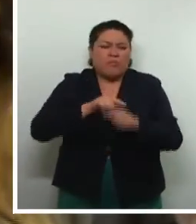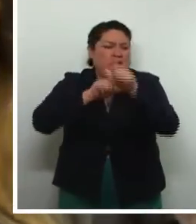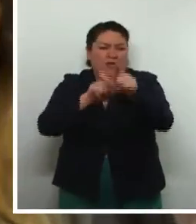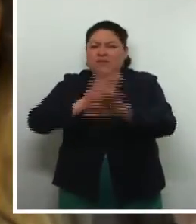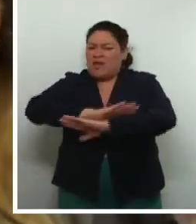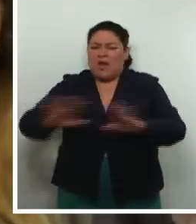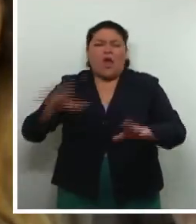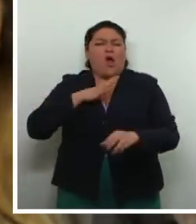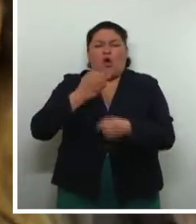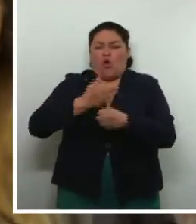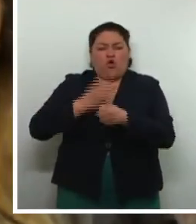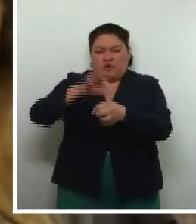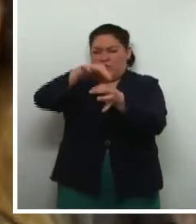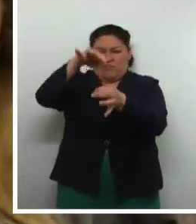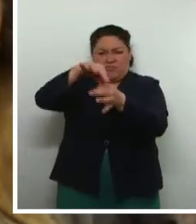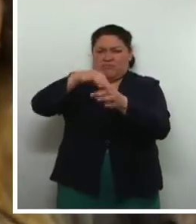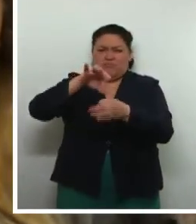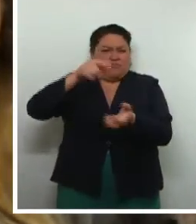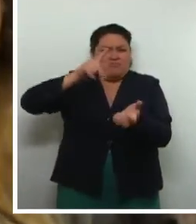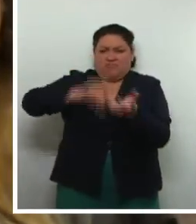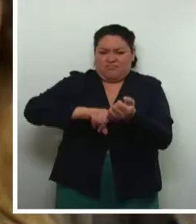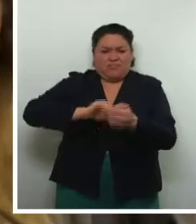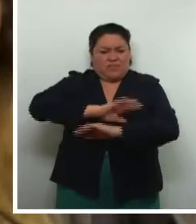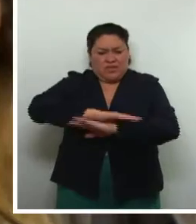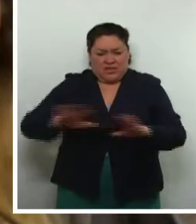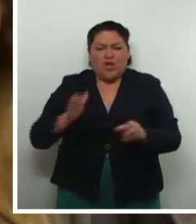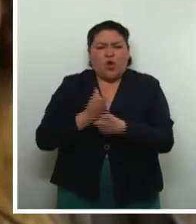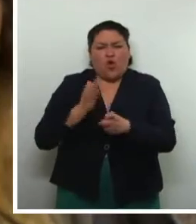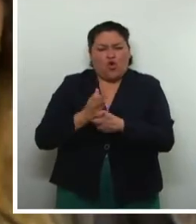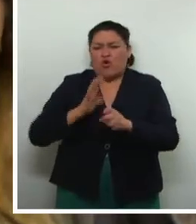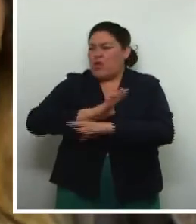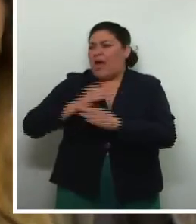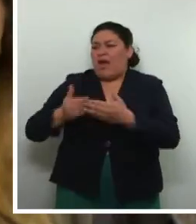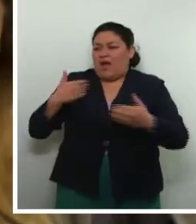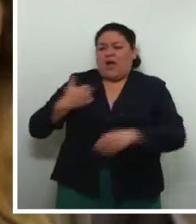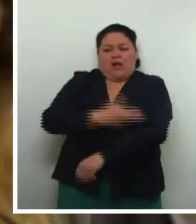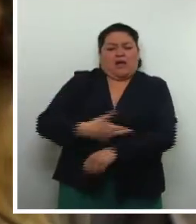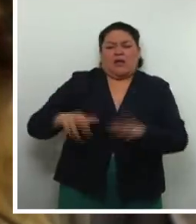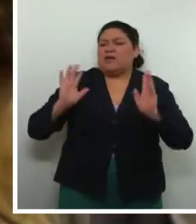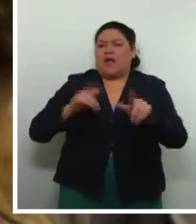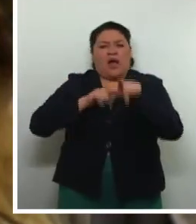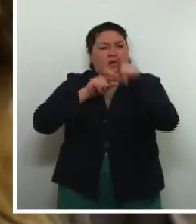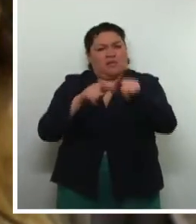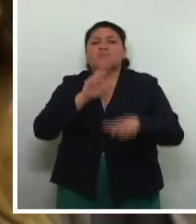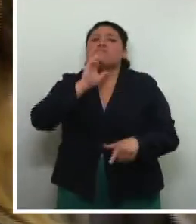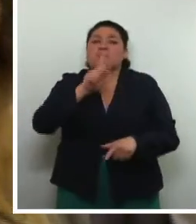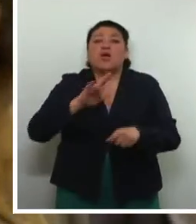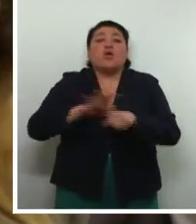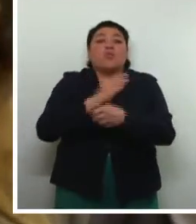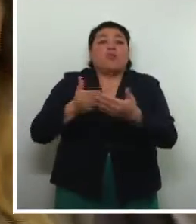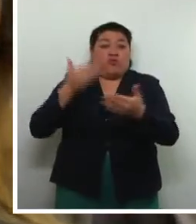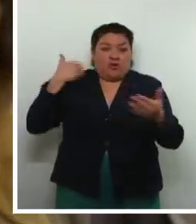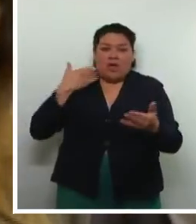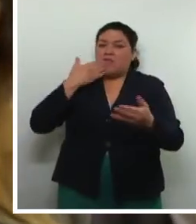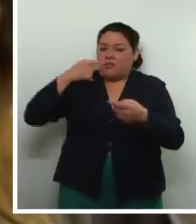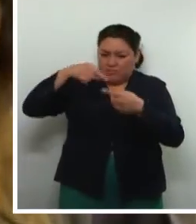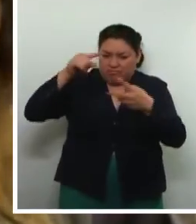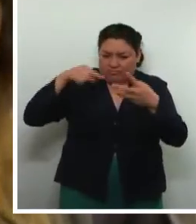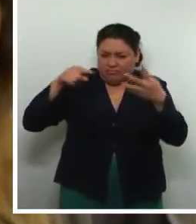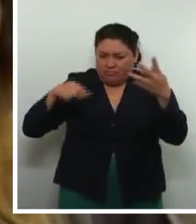votar, pues a confirmar el método que ya elegimos, que ha sido, creo, que nos ha vuelto a